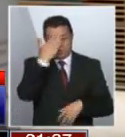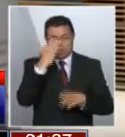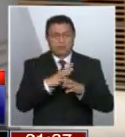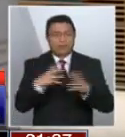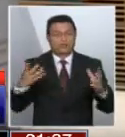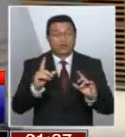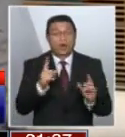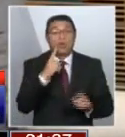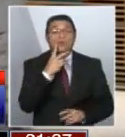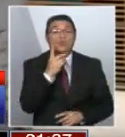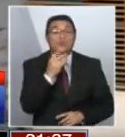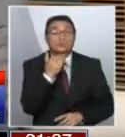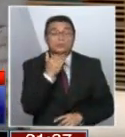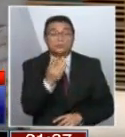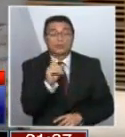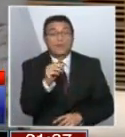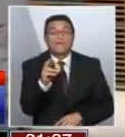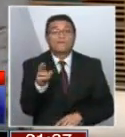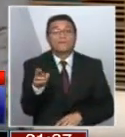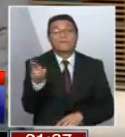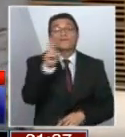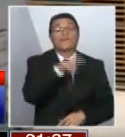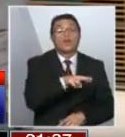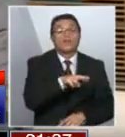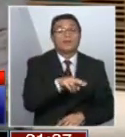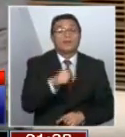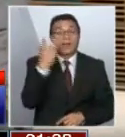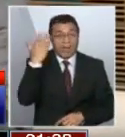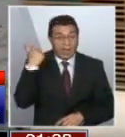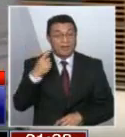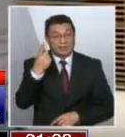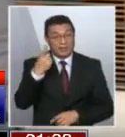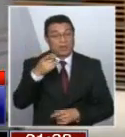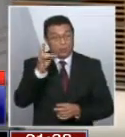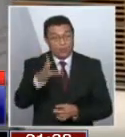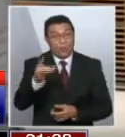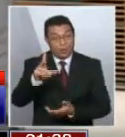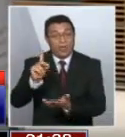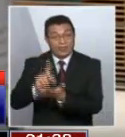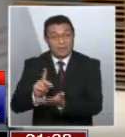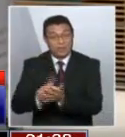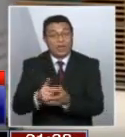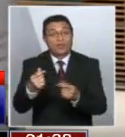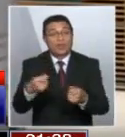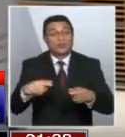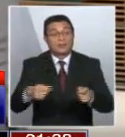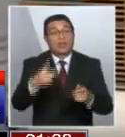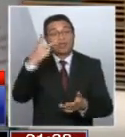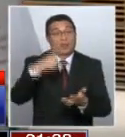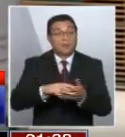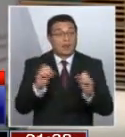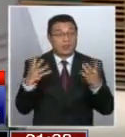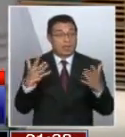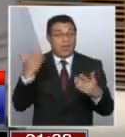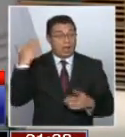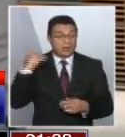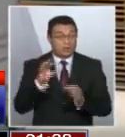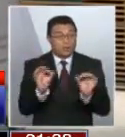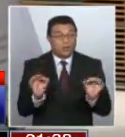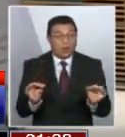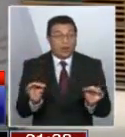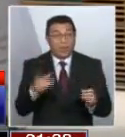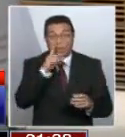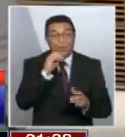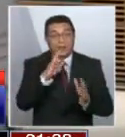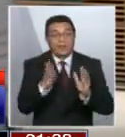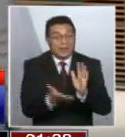significa simplemente volver a lo que costaba cada diputado el año 2010. Es decir, es como si no